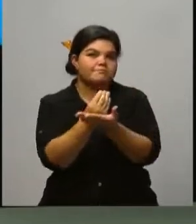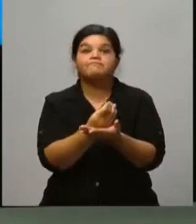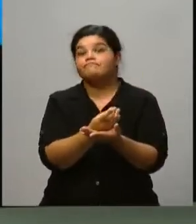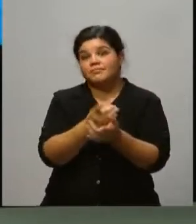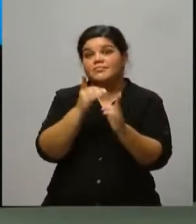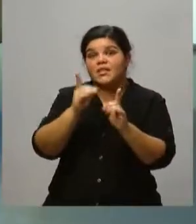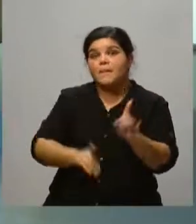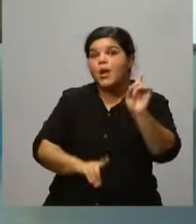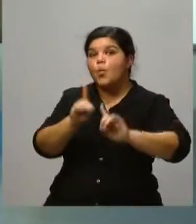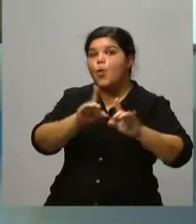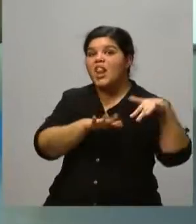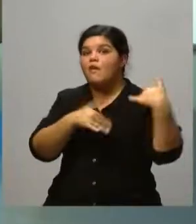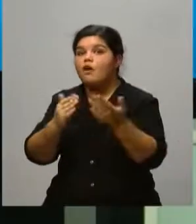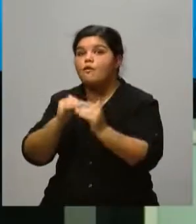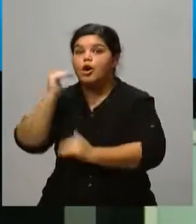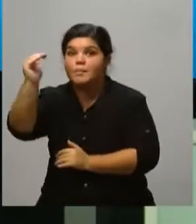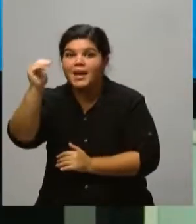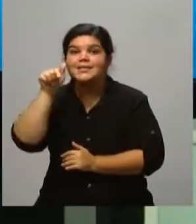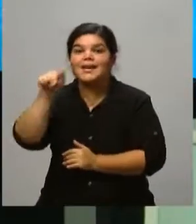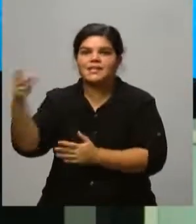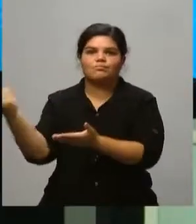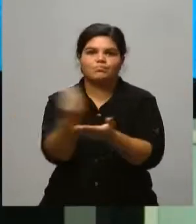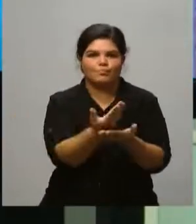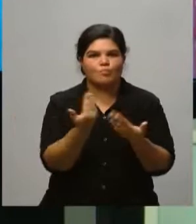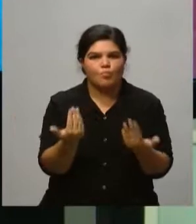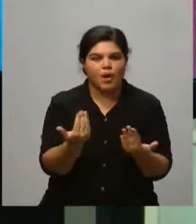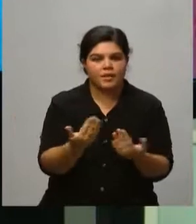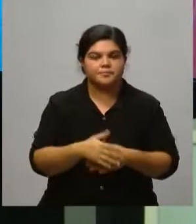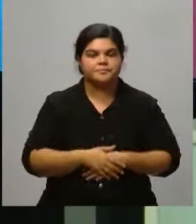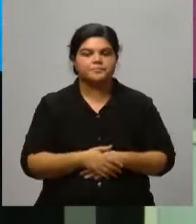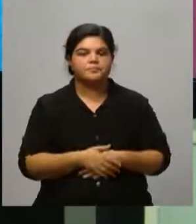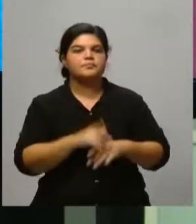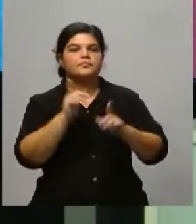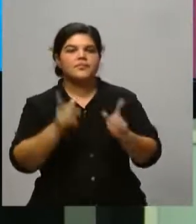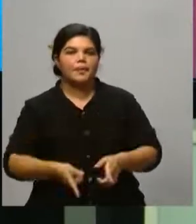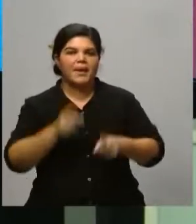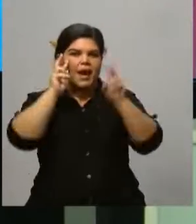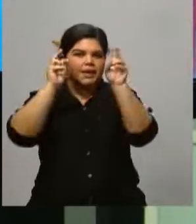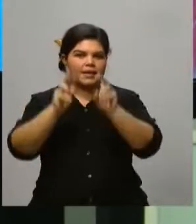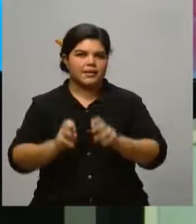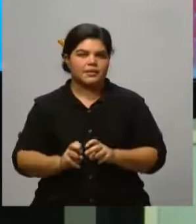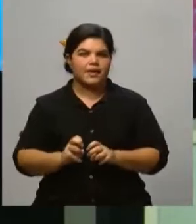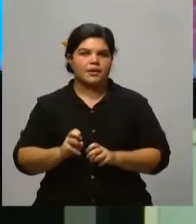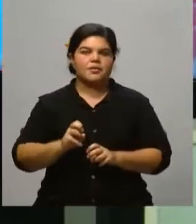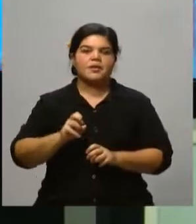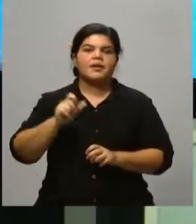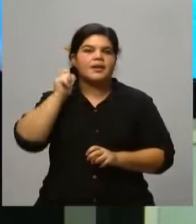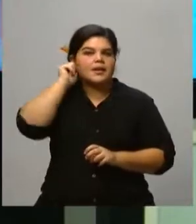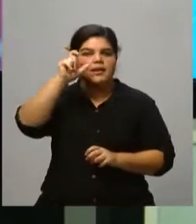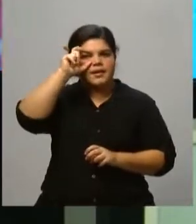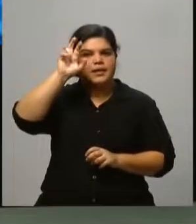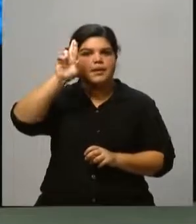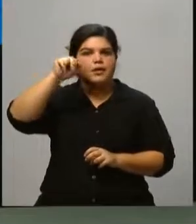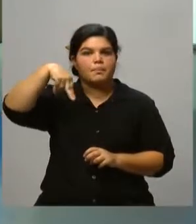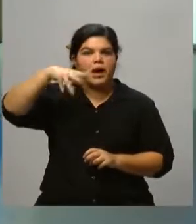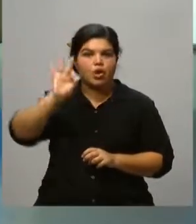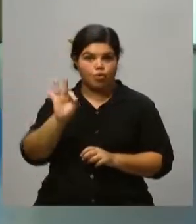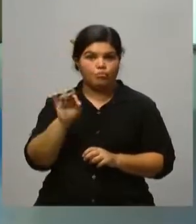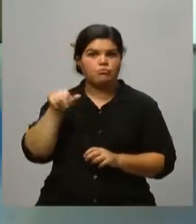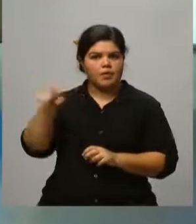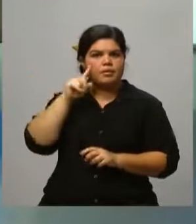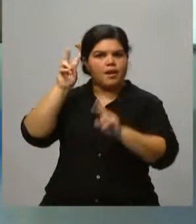o también algún intendente, gobernador que sea del PRO o del Frente de Juntos por el